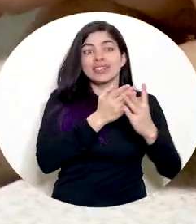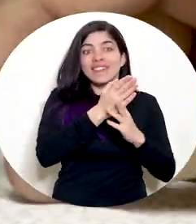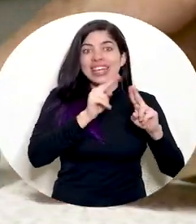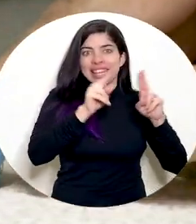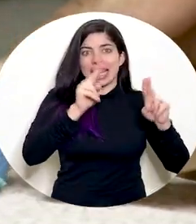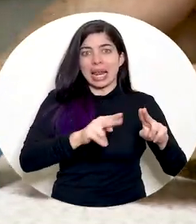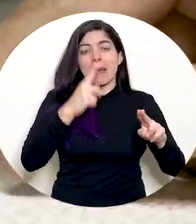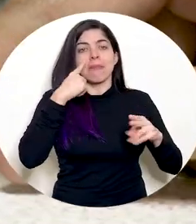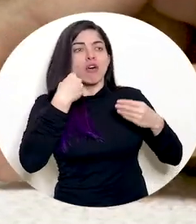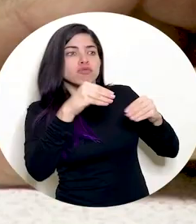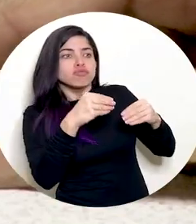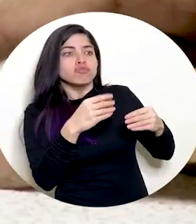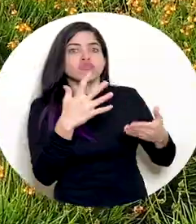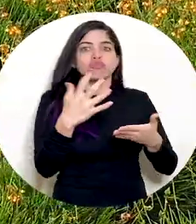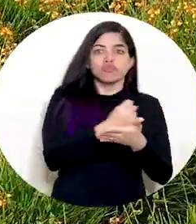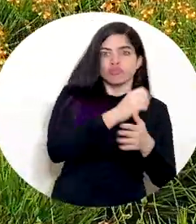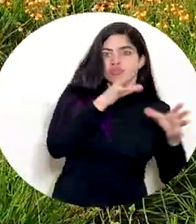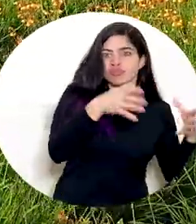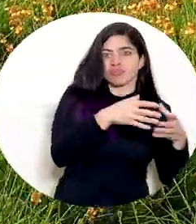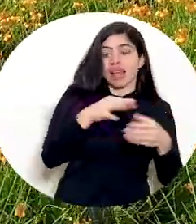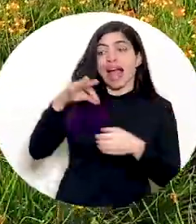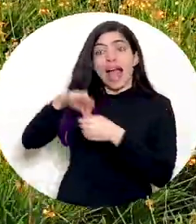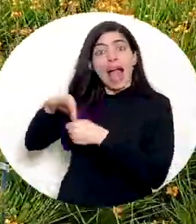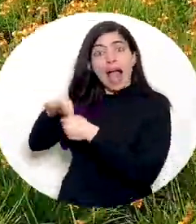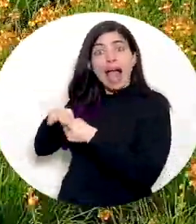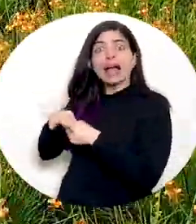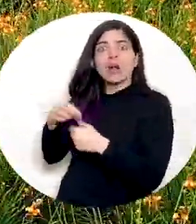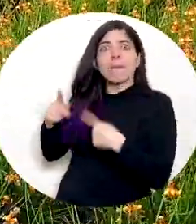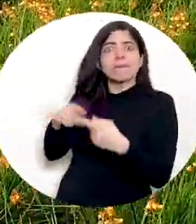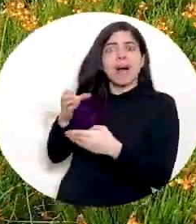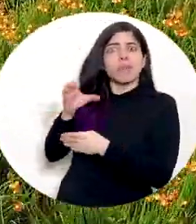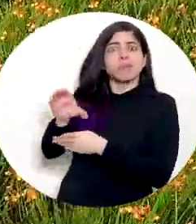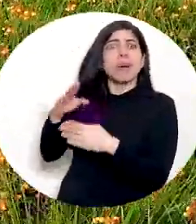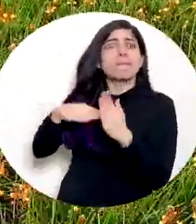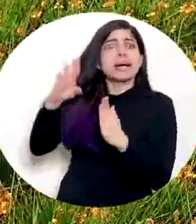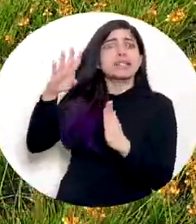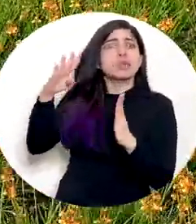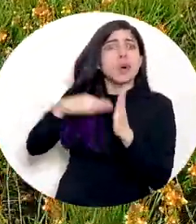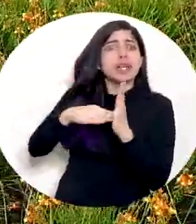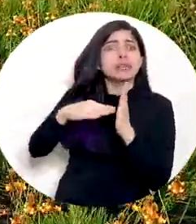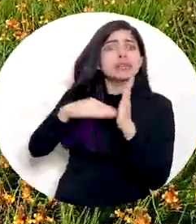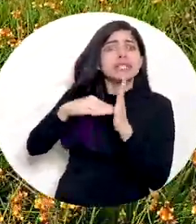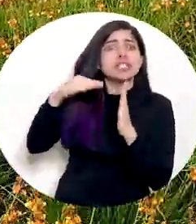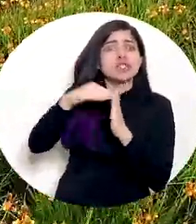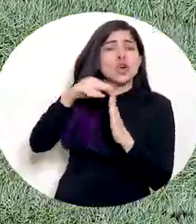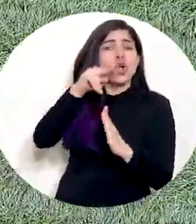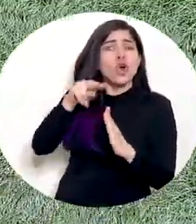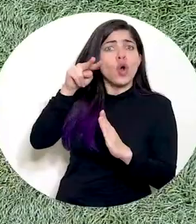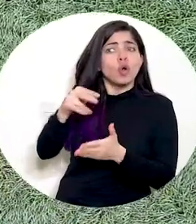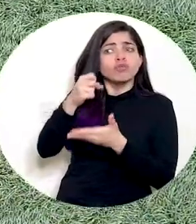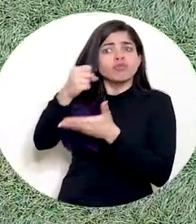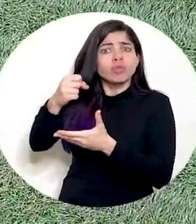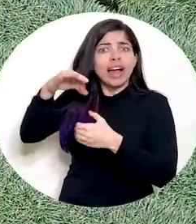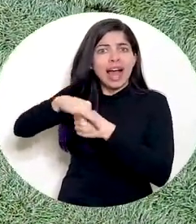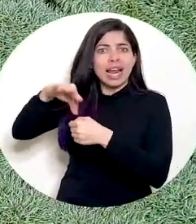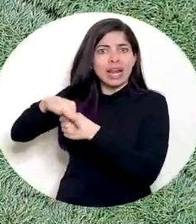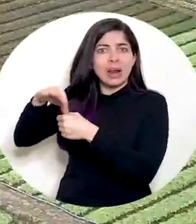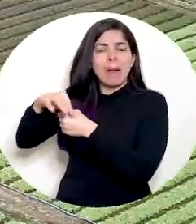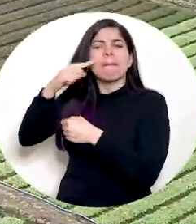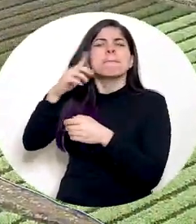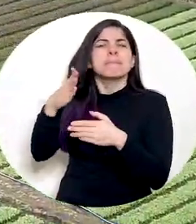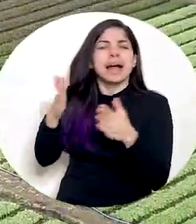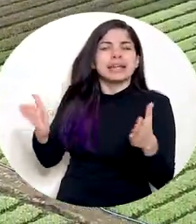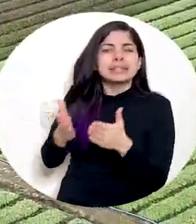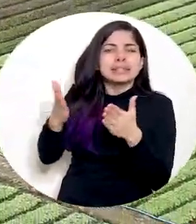electrónico para acercar la oferta y la demanda. Agro. Invertiremos más de 4 mil millones de colones en el sector agrícola para